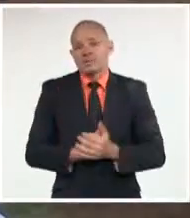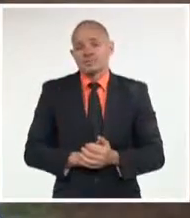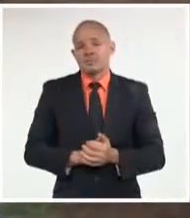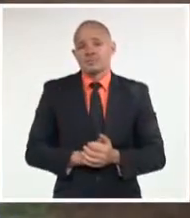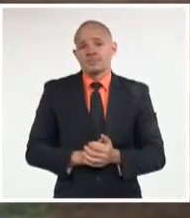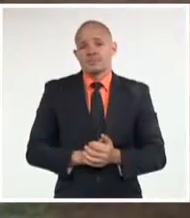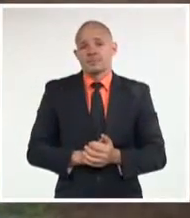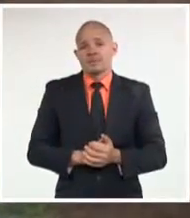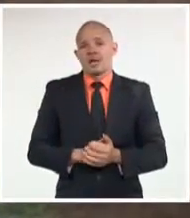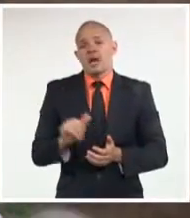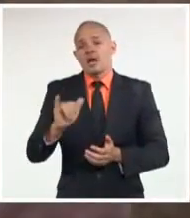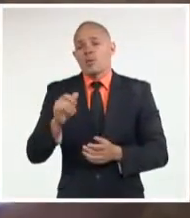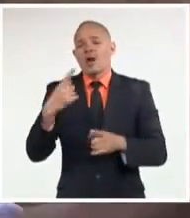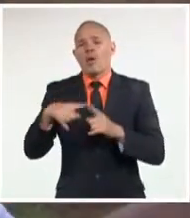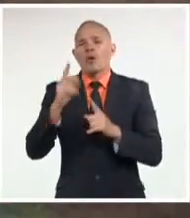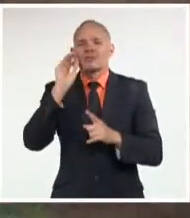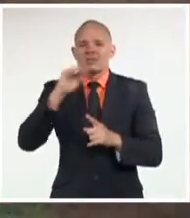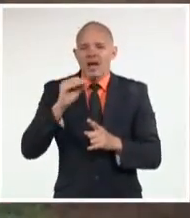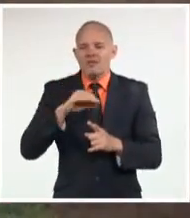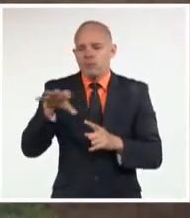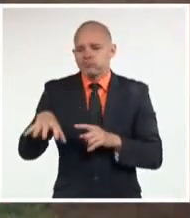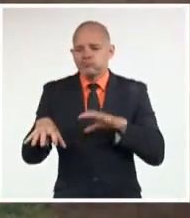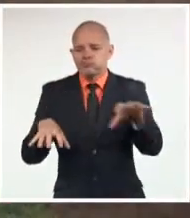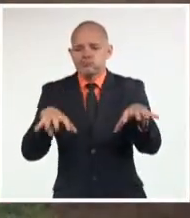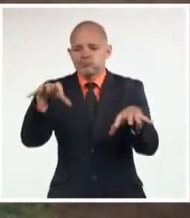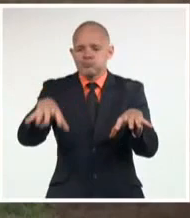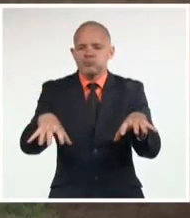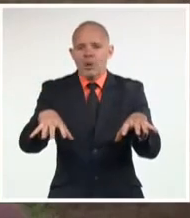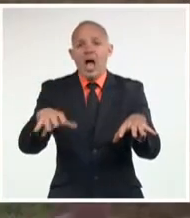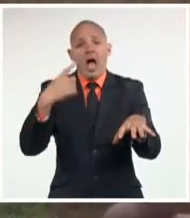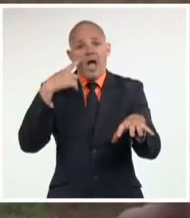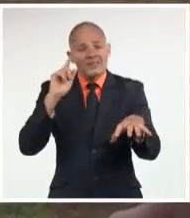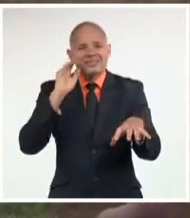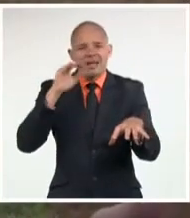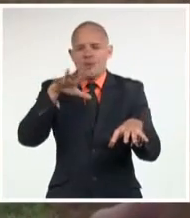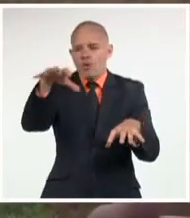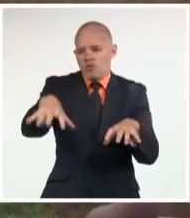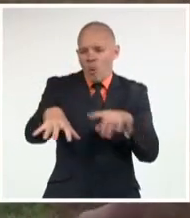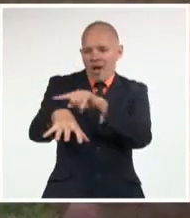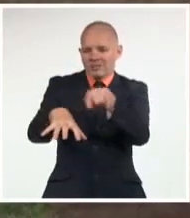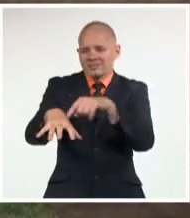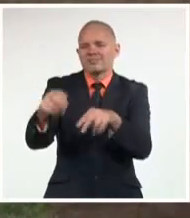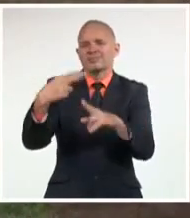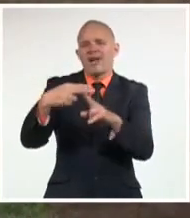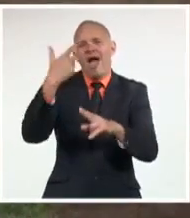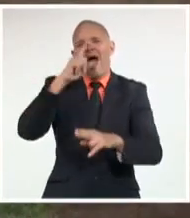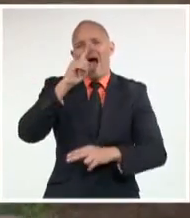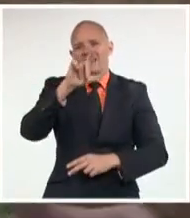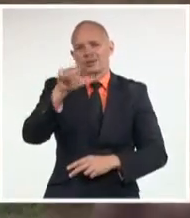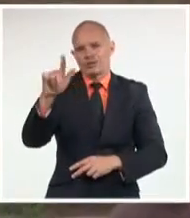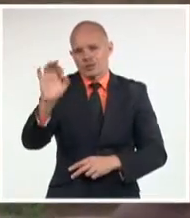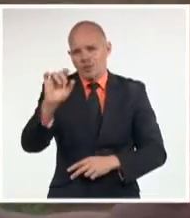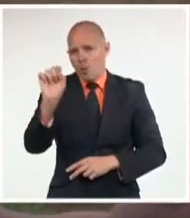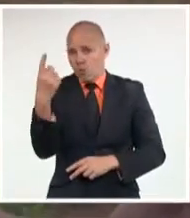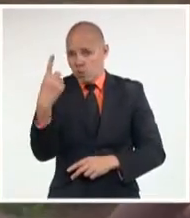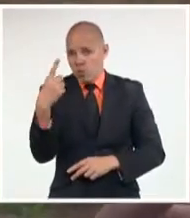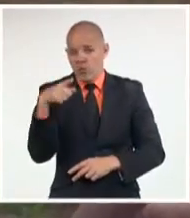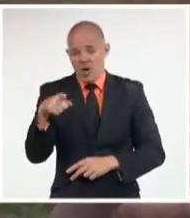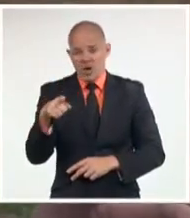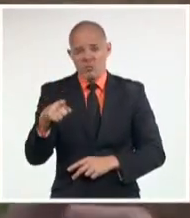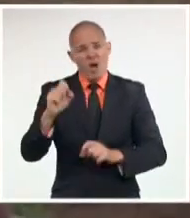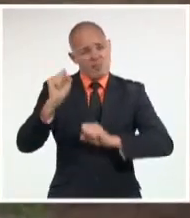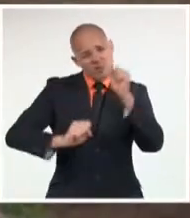agua, rebombeo el anillo 1 y poder mejorar el abasto en esa zona. El anillo 1 ha sido una de las bombas con muchos